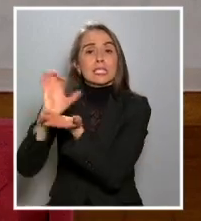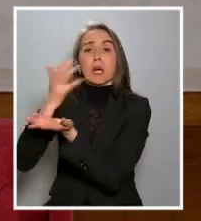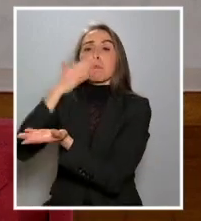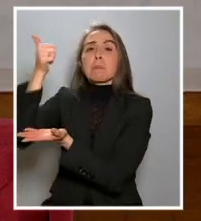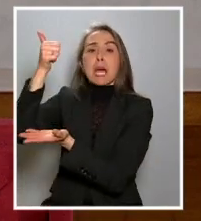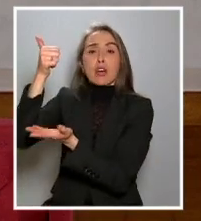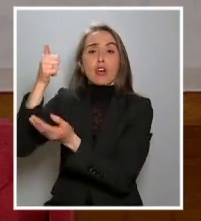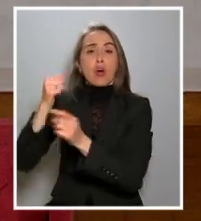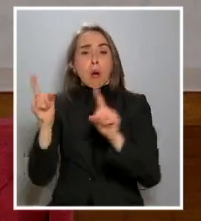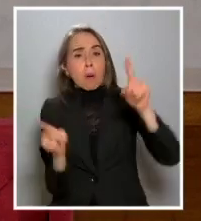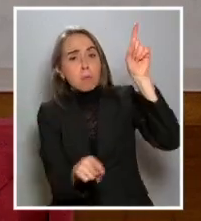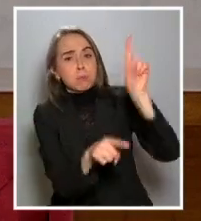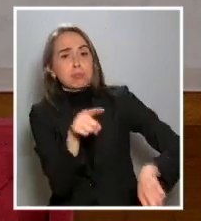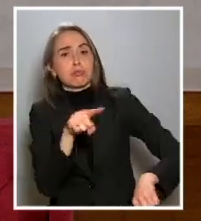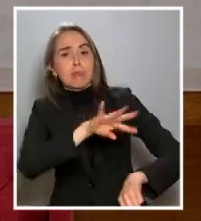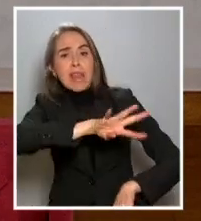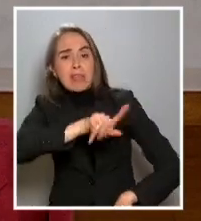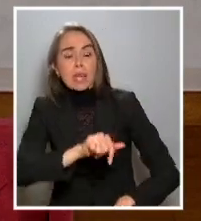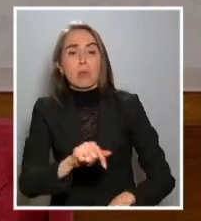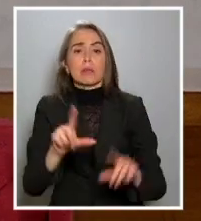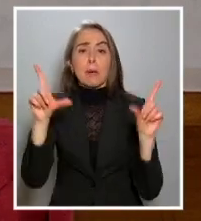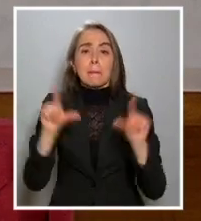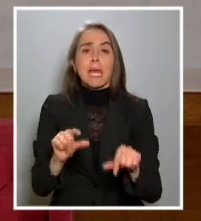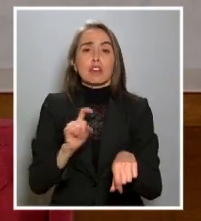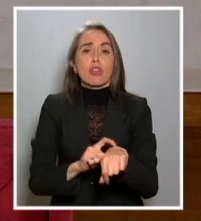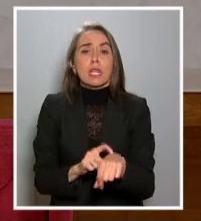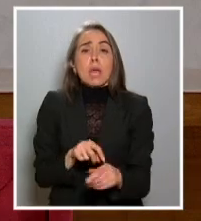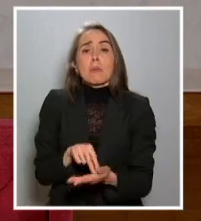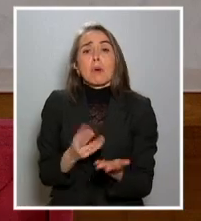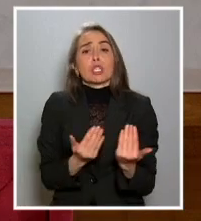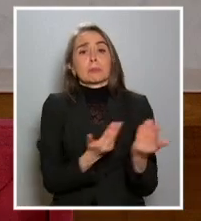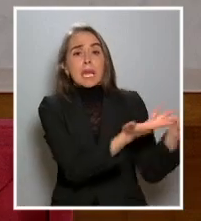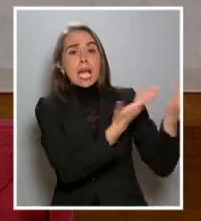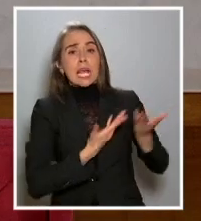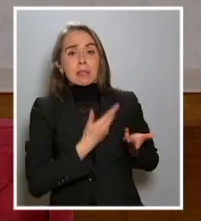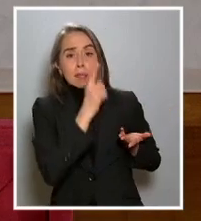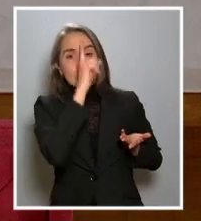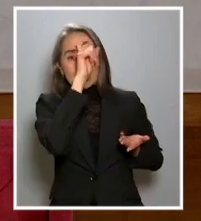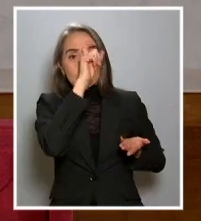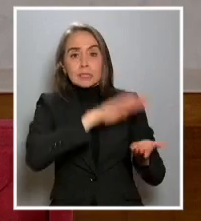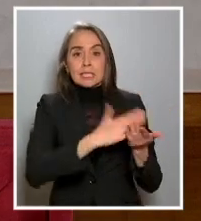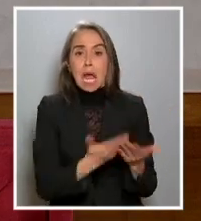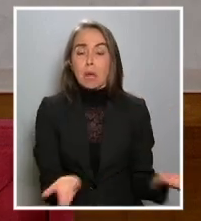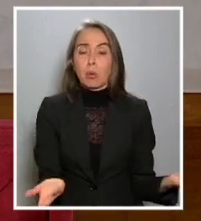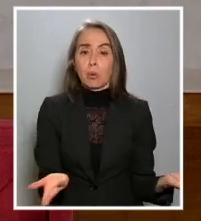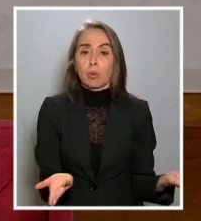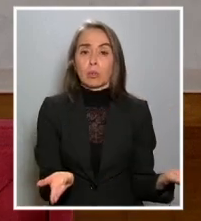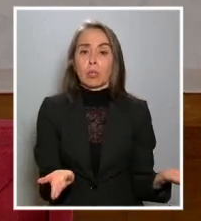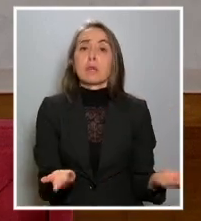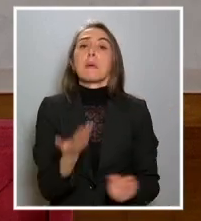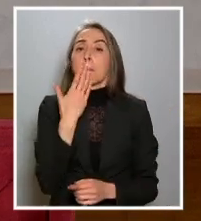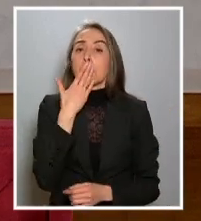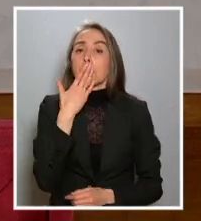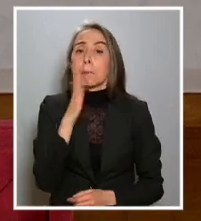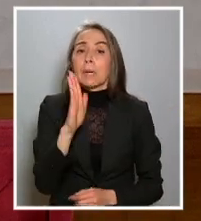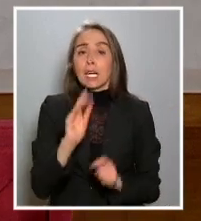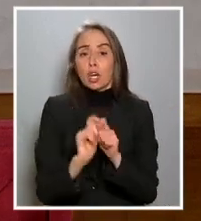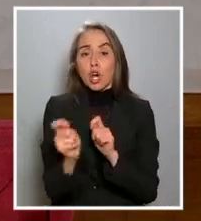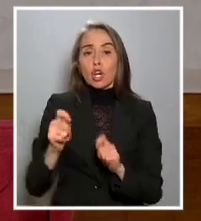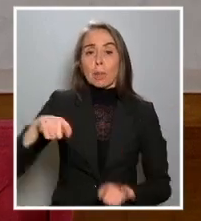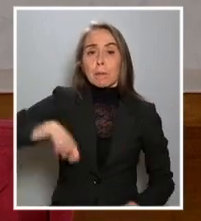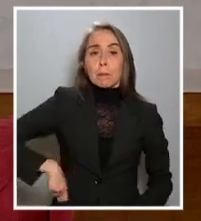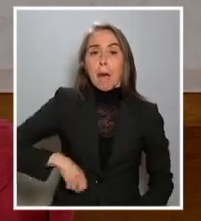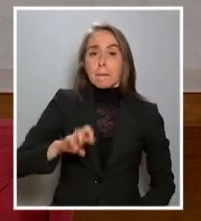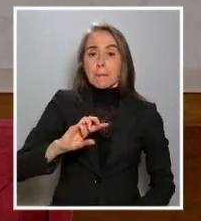eficiente contra la delincuencia, una reducción en los tiempos de espera en materia de salud y mejorar la pensión